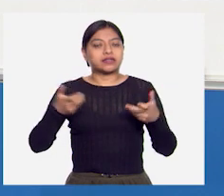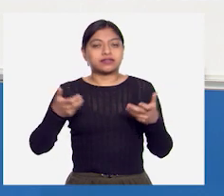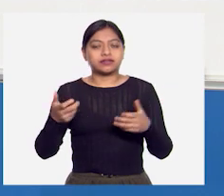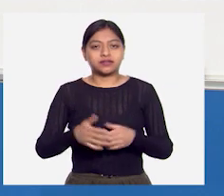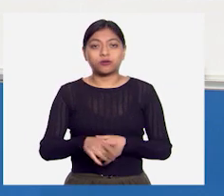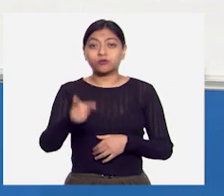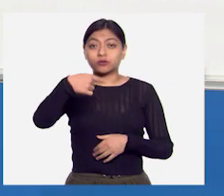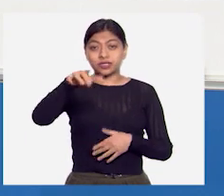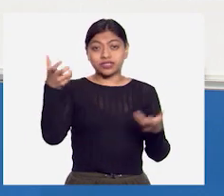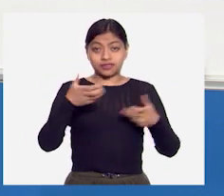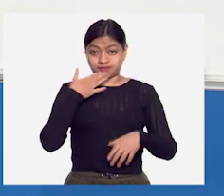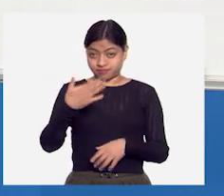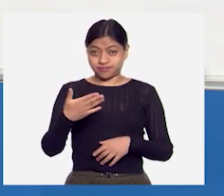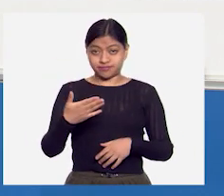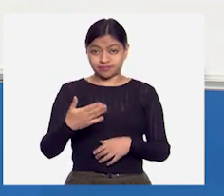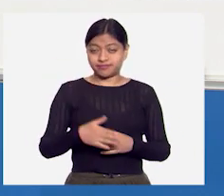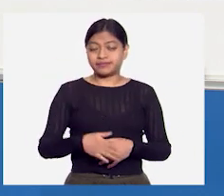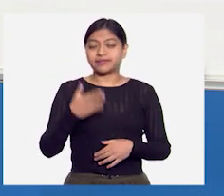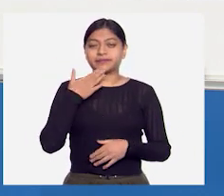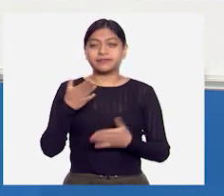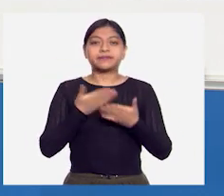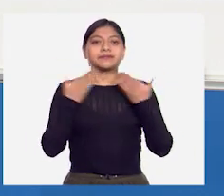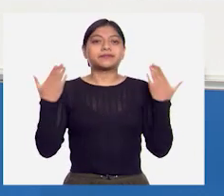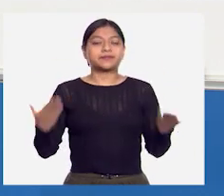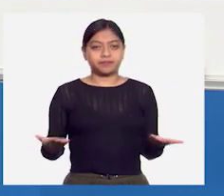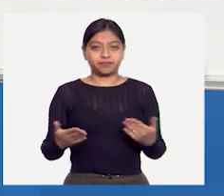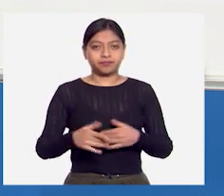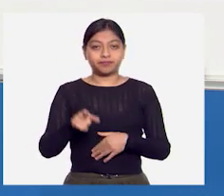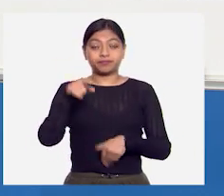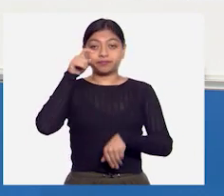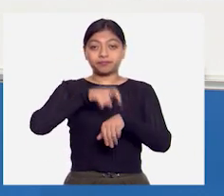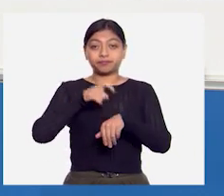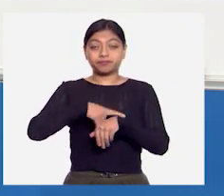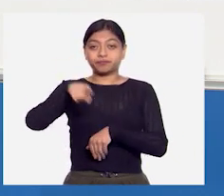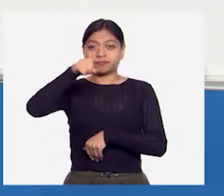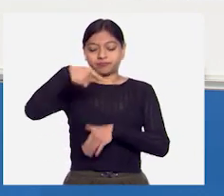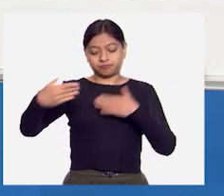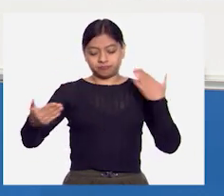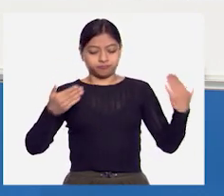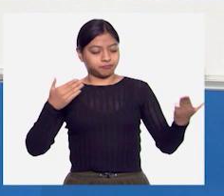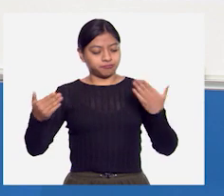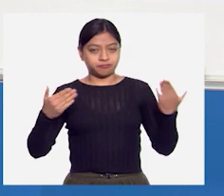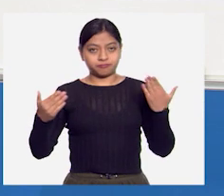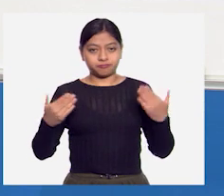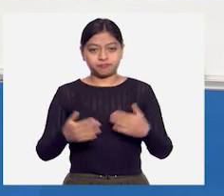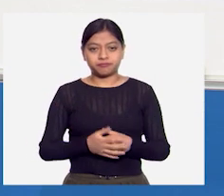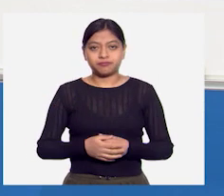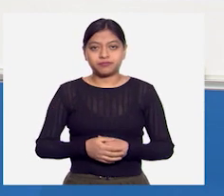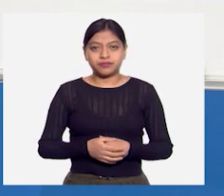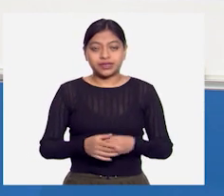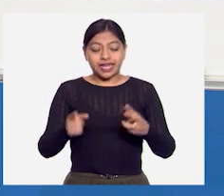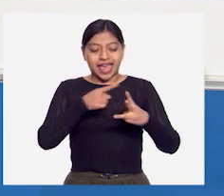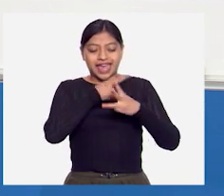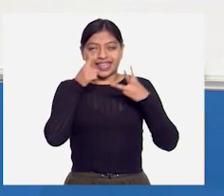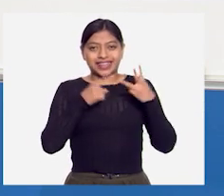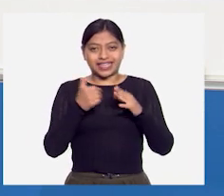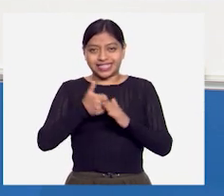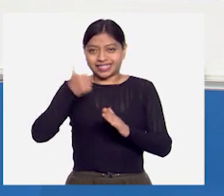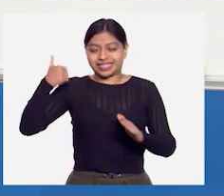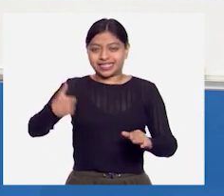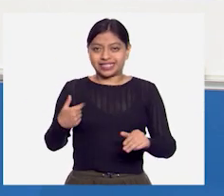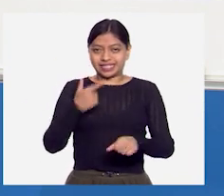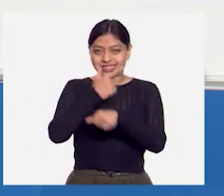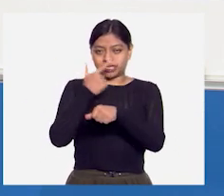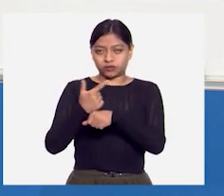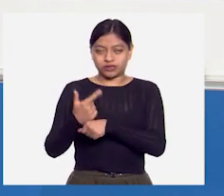estás resolviendo bien? Ahora, es momento de comparar los valores de las 3 medidas que se han obtenido